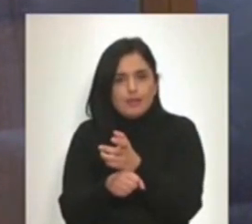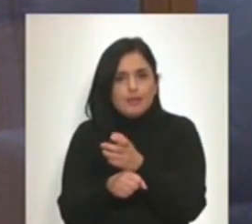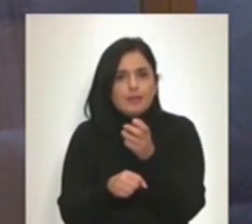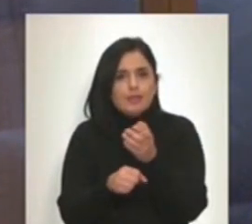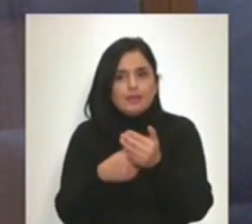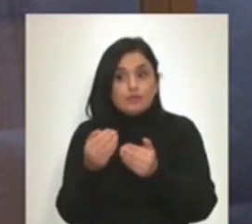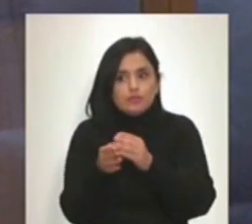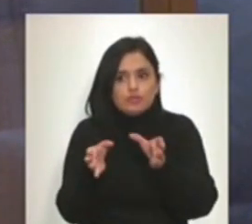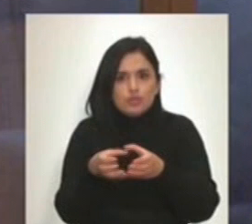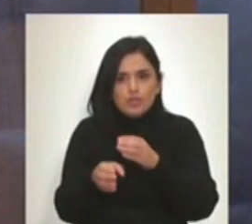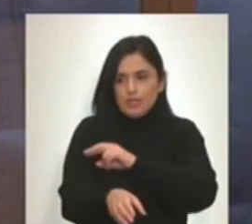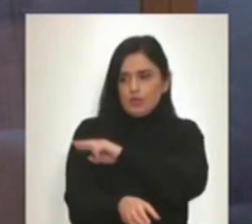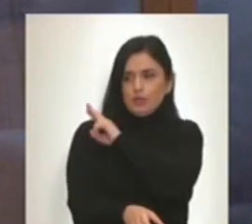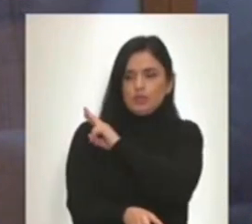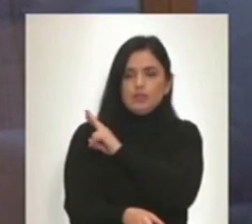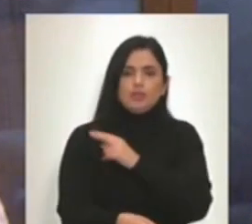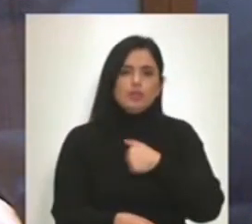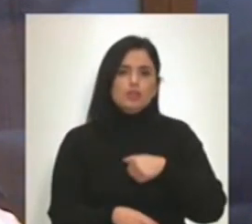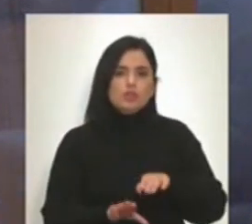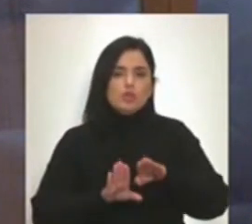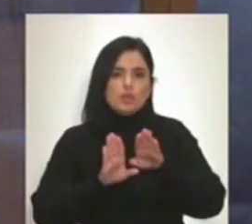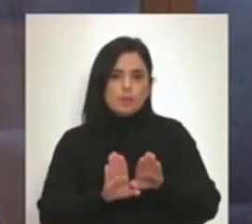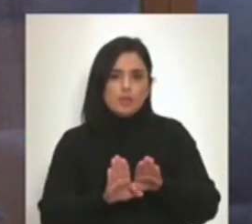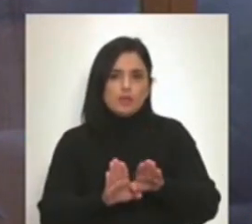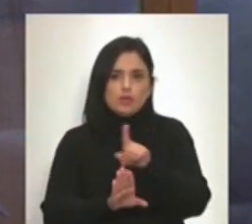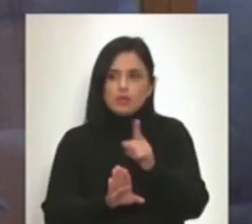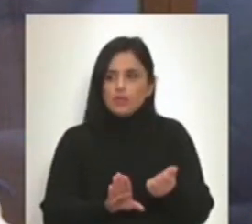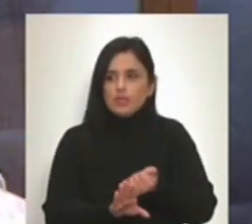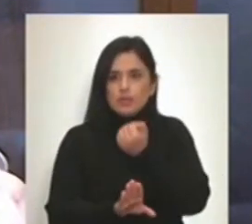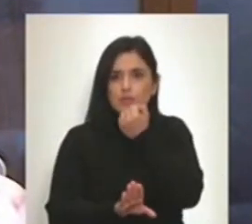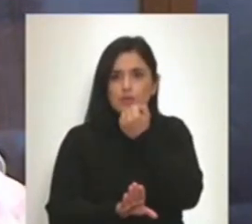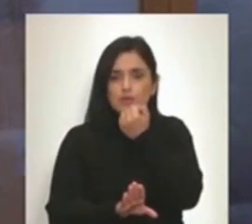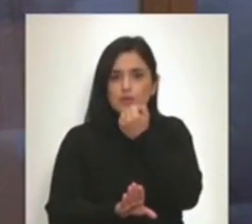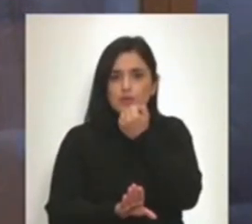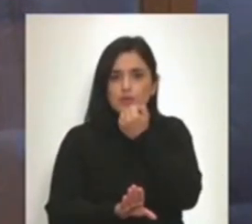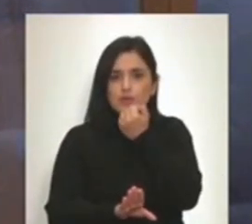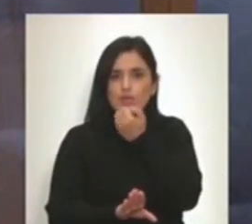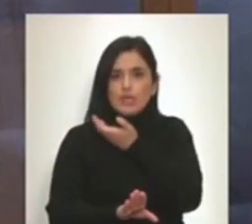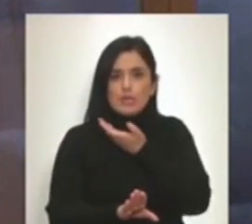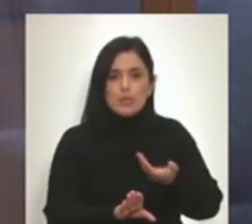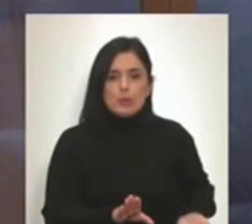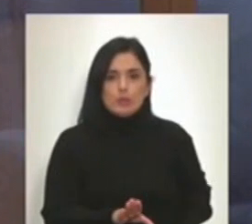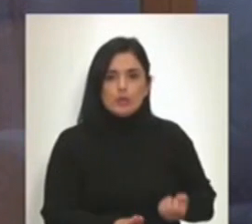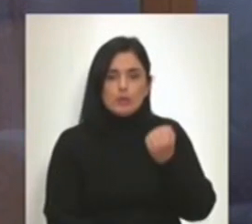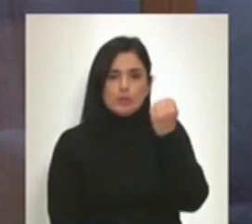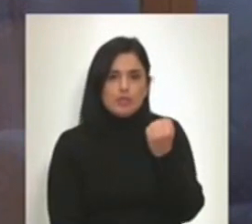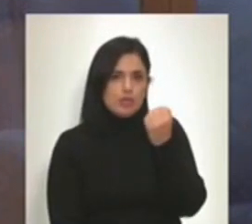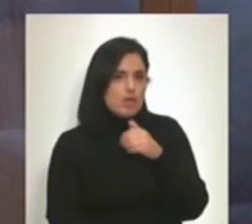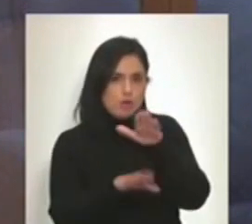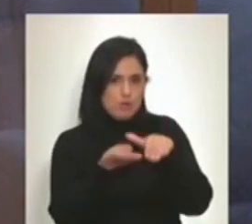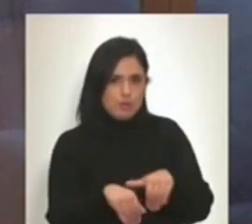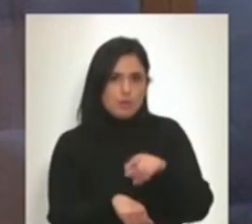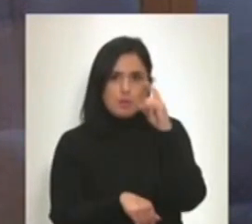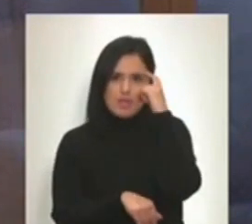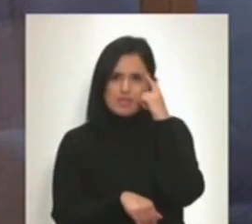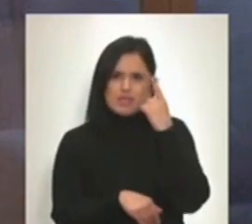Yo lo que espero, ministra, y por su intermedio, presidente, que no cometan los mismos errores que cometió el gobierno del presidente Sebastián Piñera, que pensaba que por